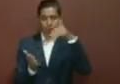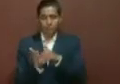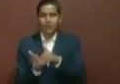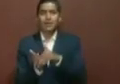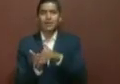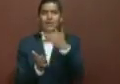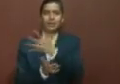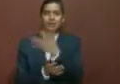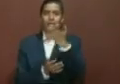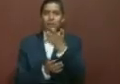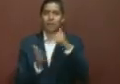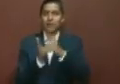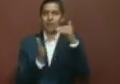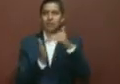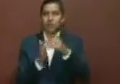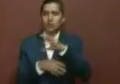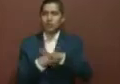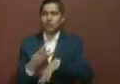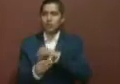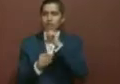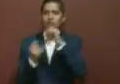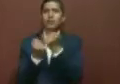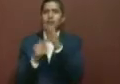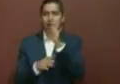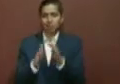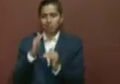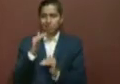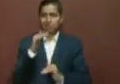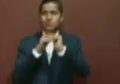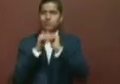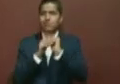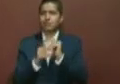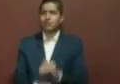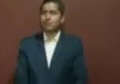11.500 millones de pesos. Entonces también ya estamos por superar.